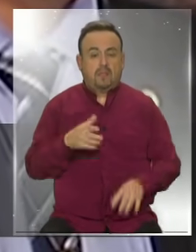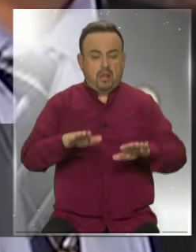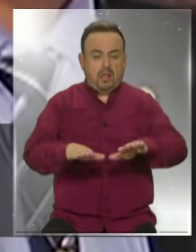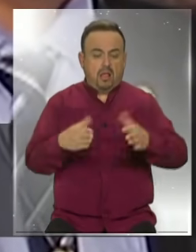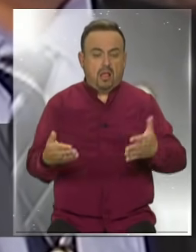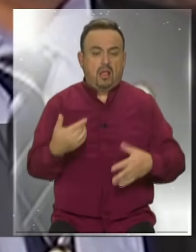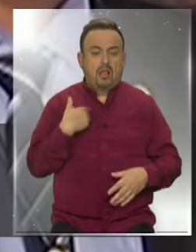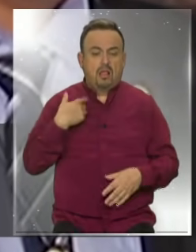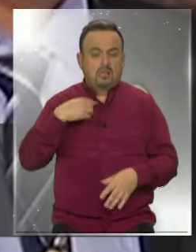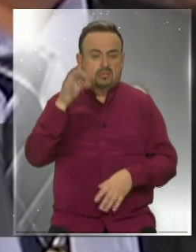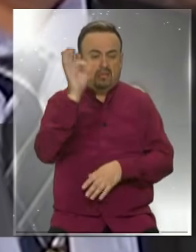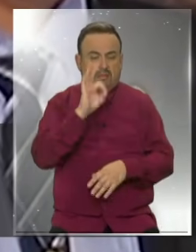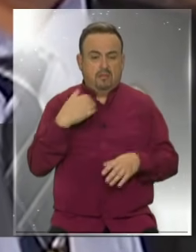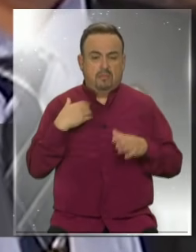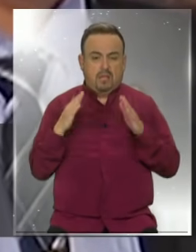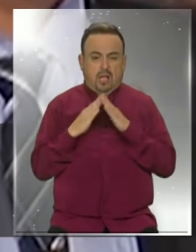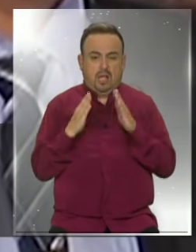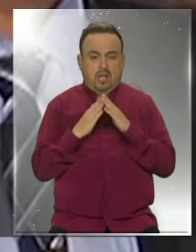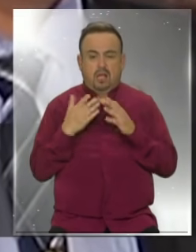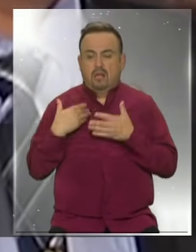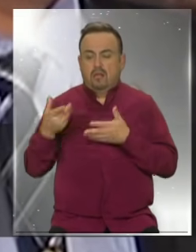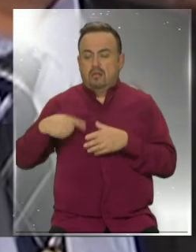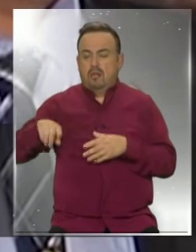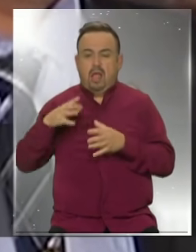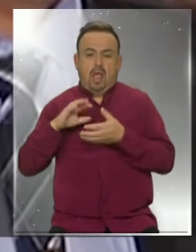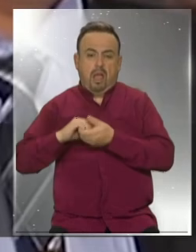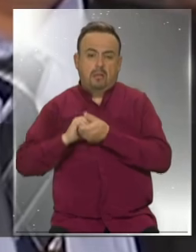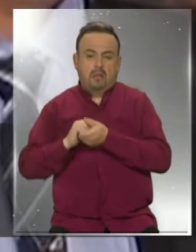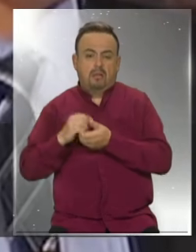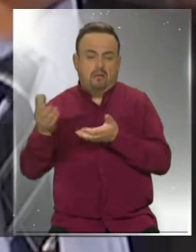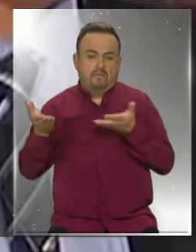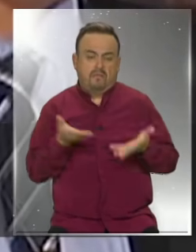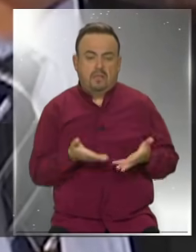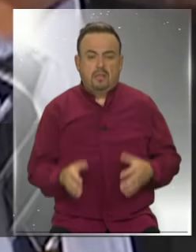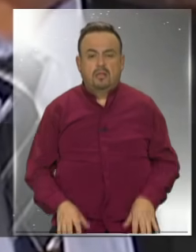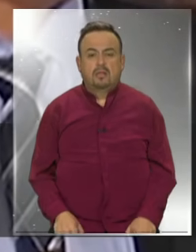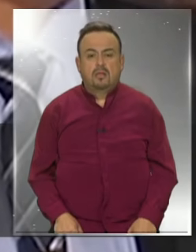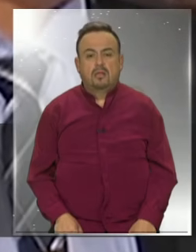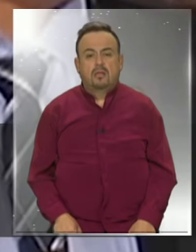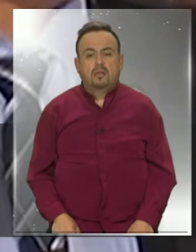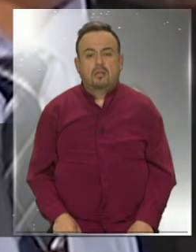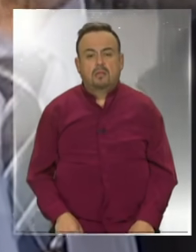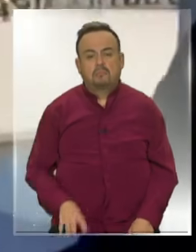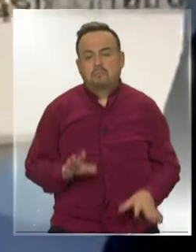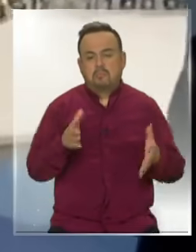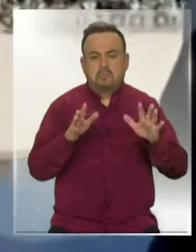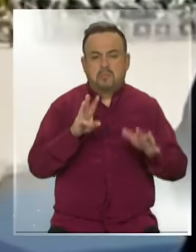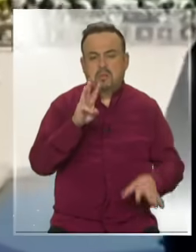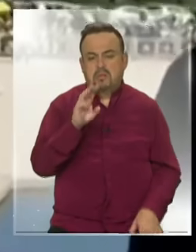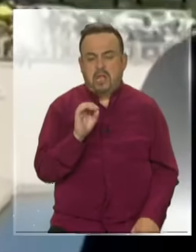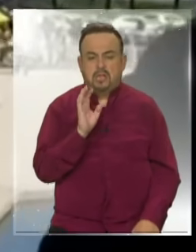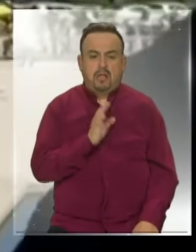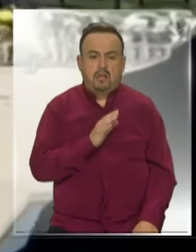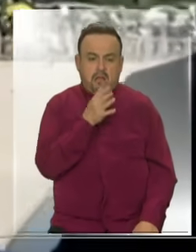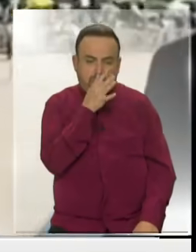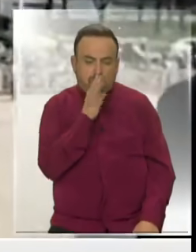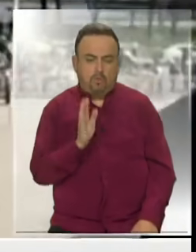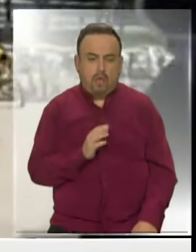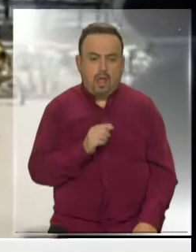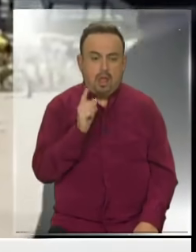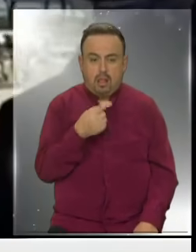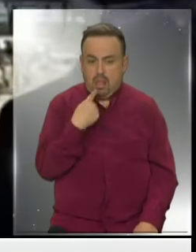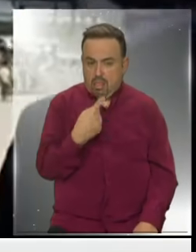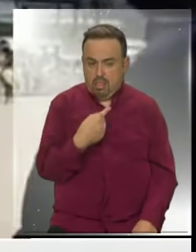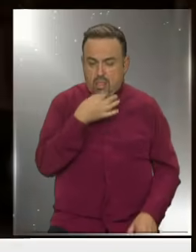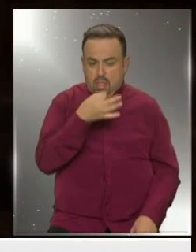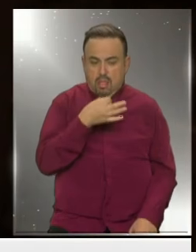no sábado aquí en casa. Y convidé ahí o Wagner. Debe ser unos 30 ahí. Polémicas declaraciones